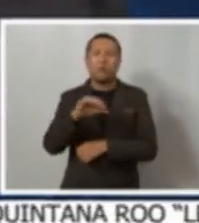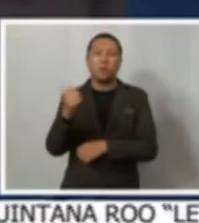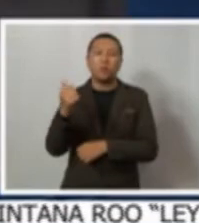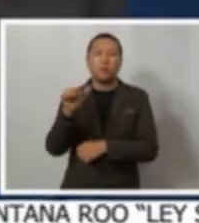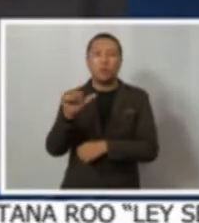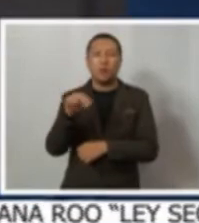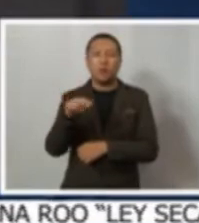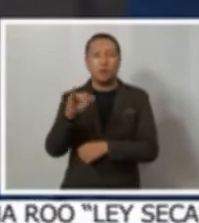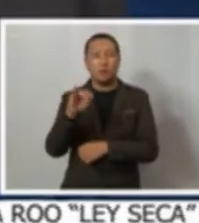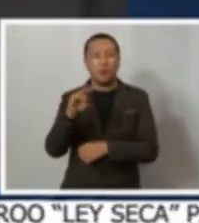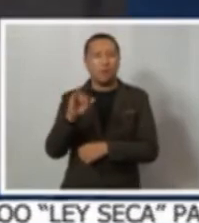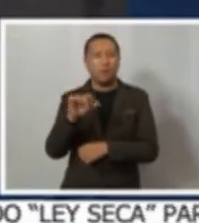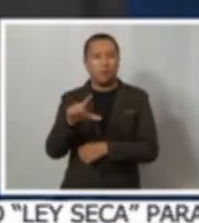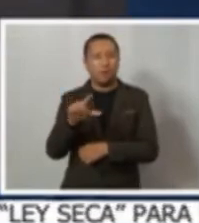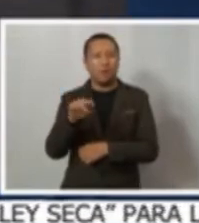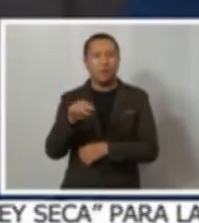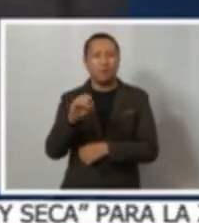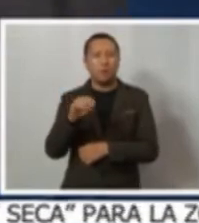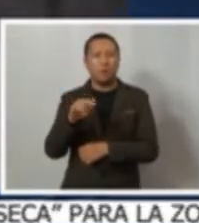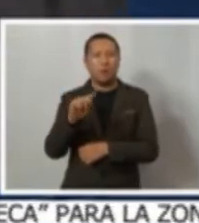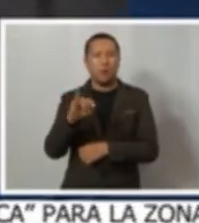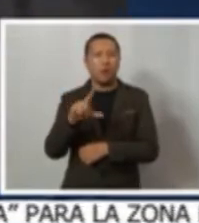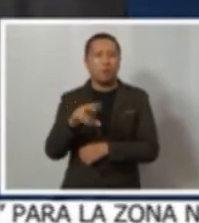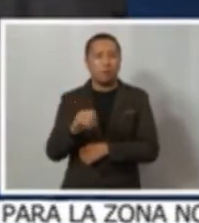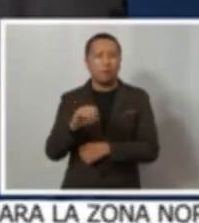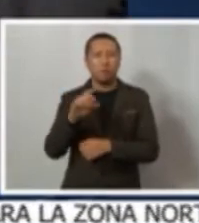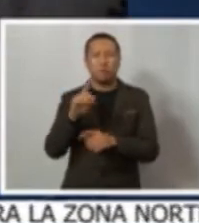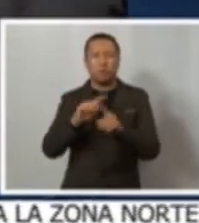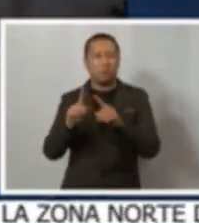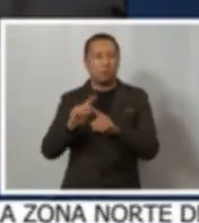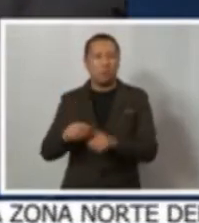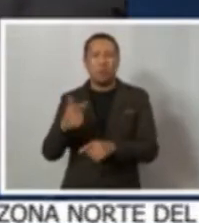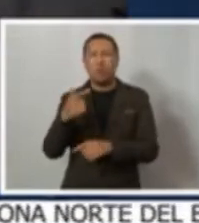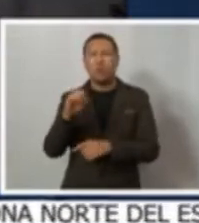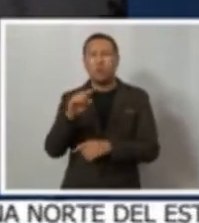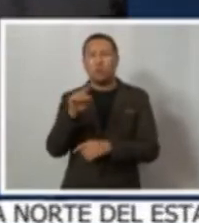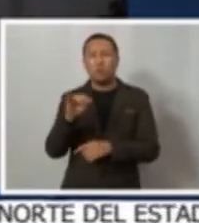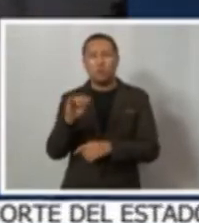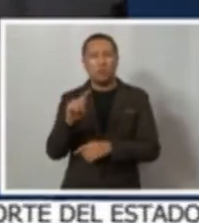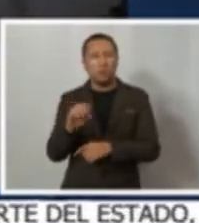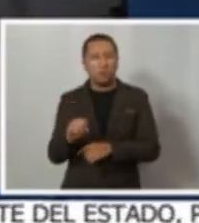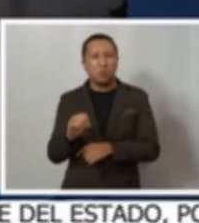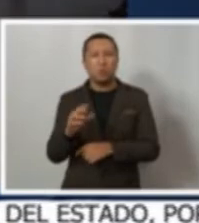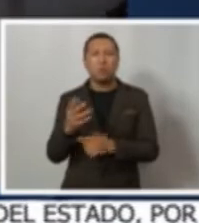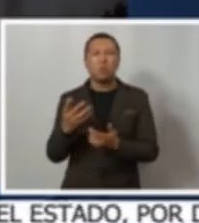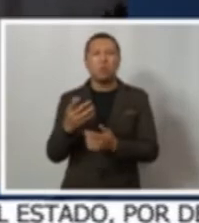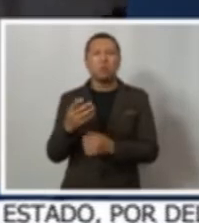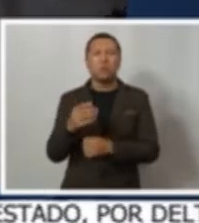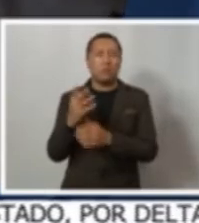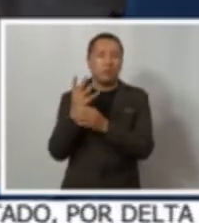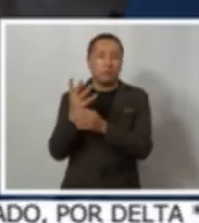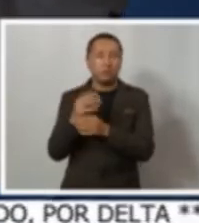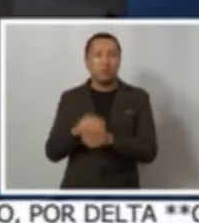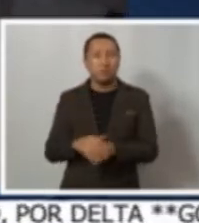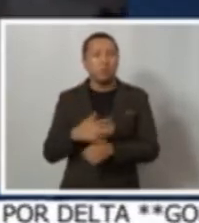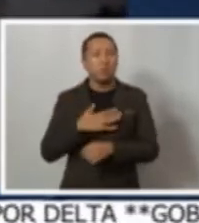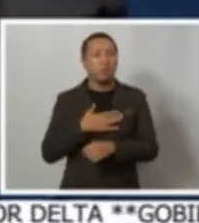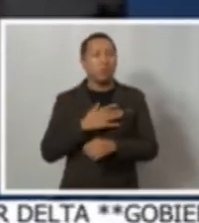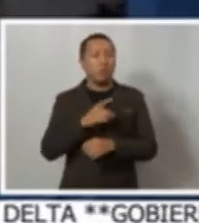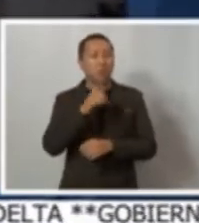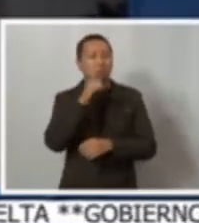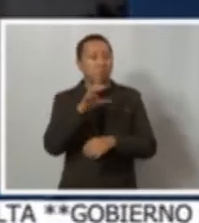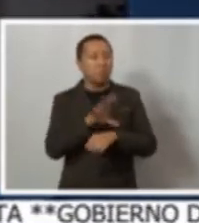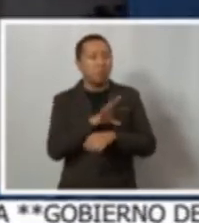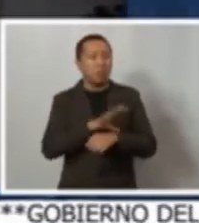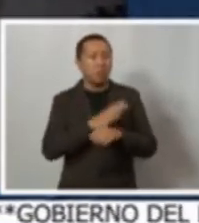que está pendiente de esta transmisión, y a todos los que nos siguen. Goncito Satrapoulos dice, no tengo luz.